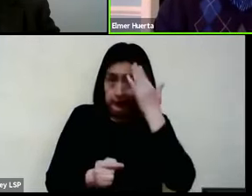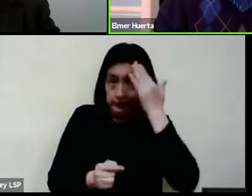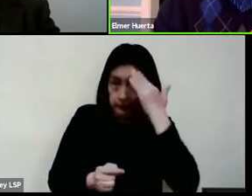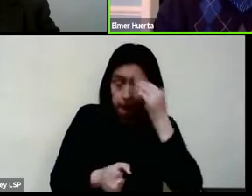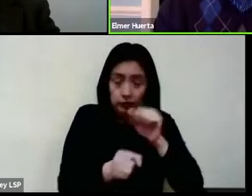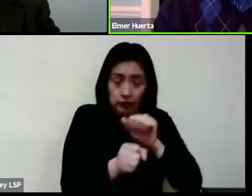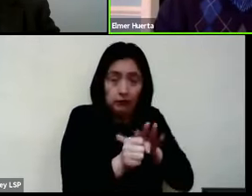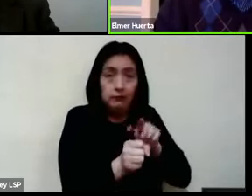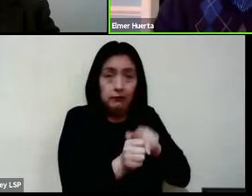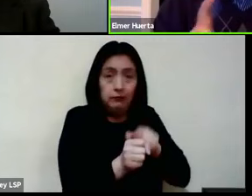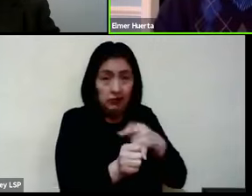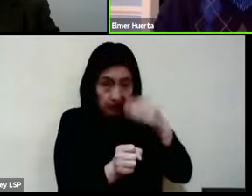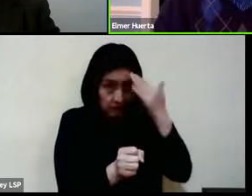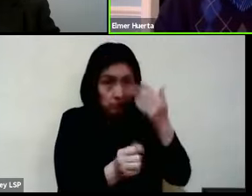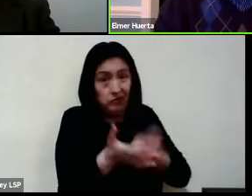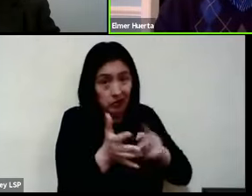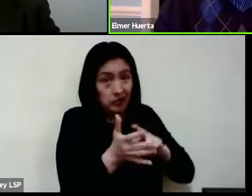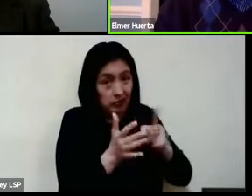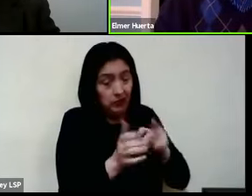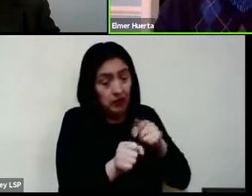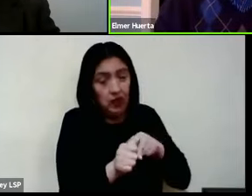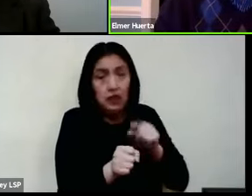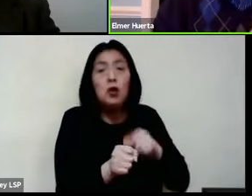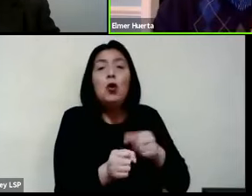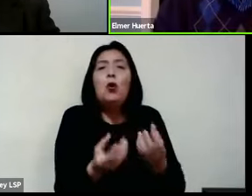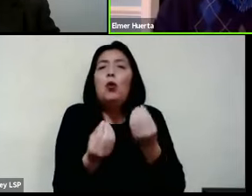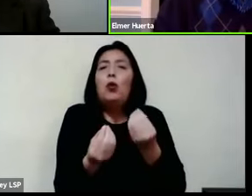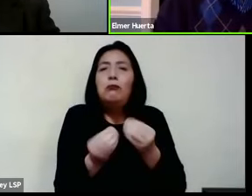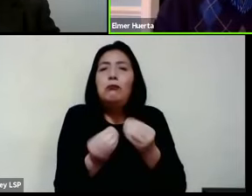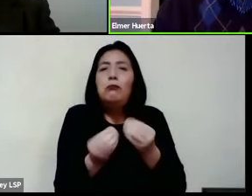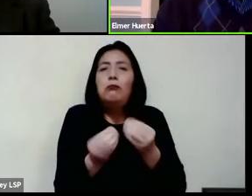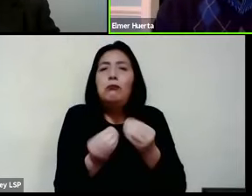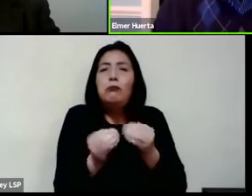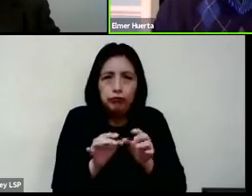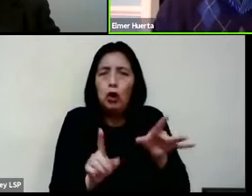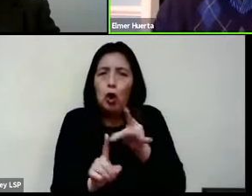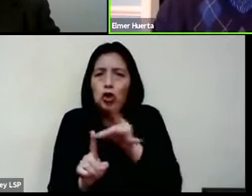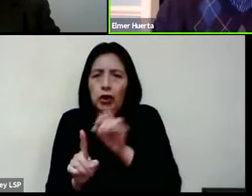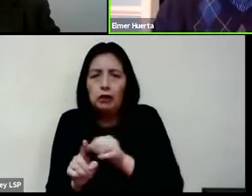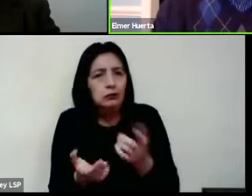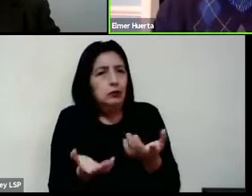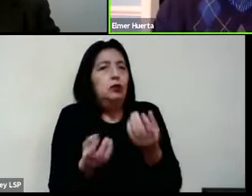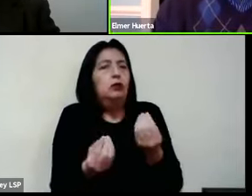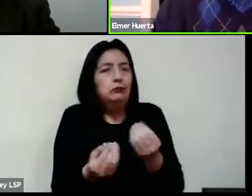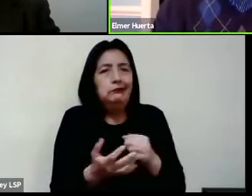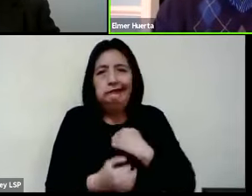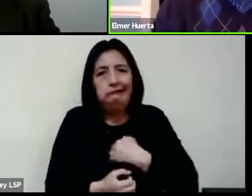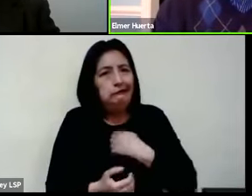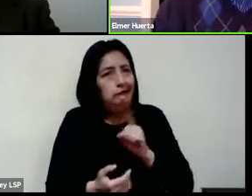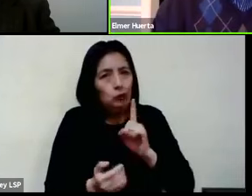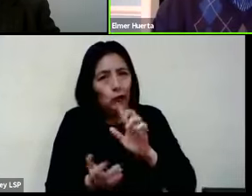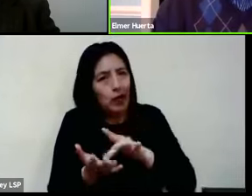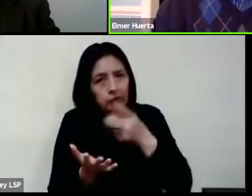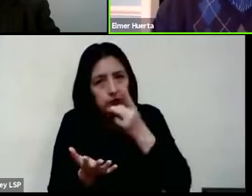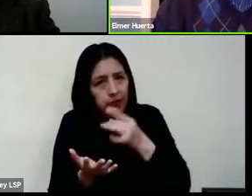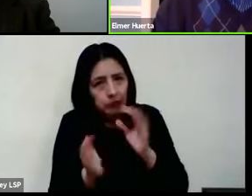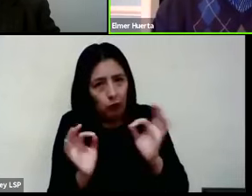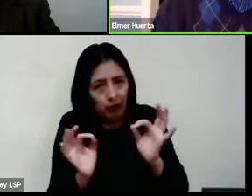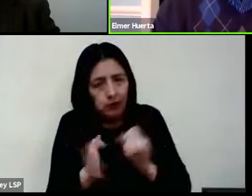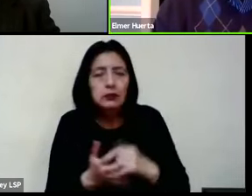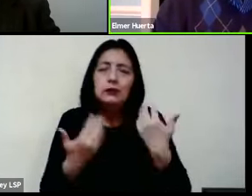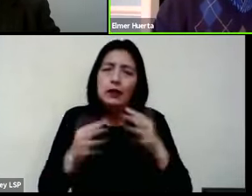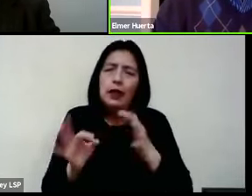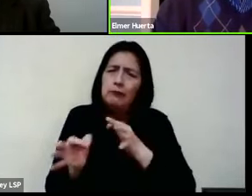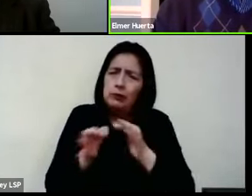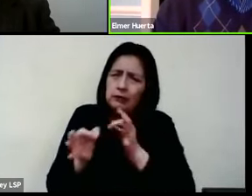sabemos qué es el virus, cómo se contagia este virus, que lamentablemente no tiene un remedio específico. Hemos hablado